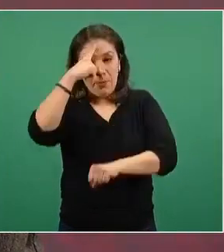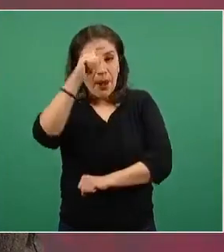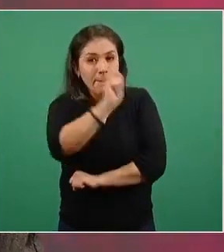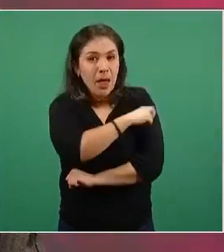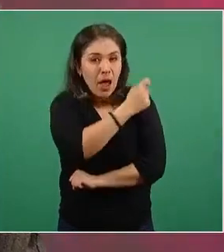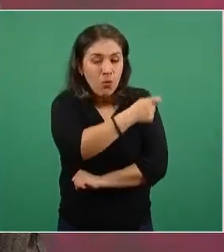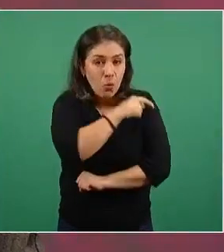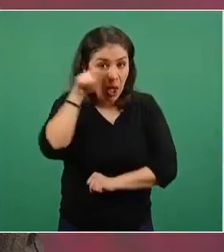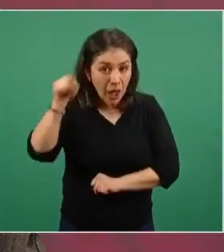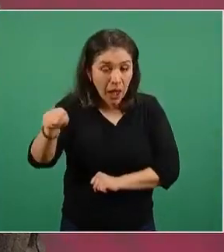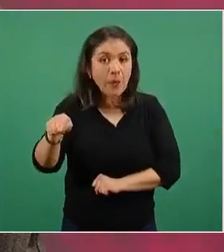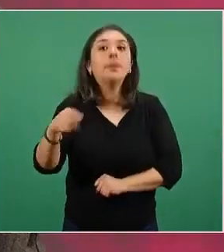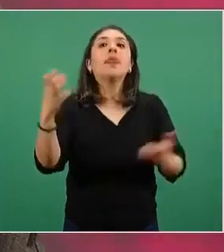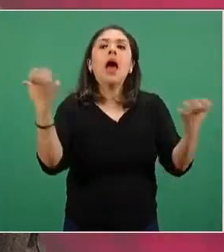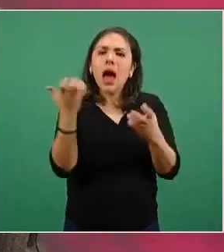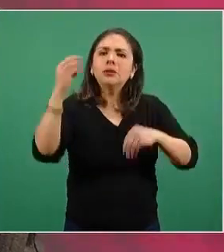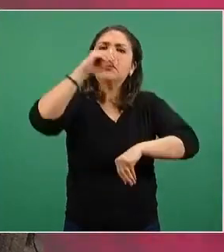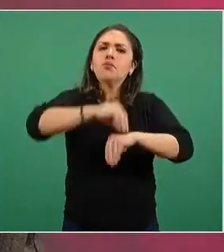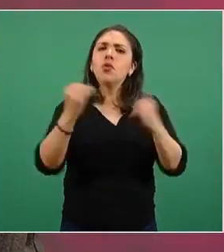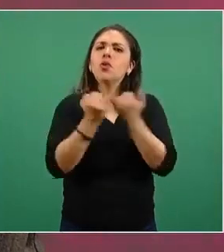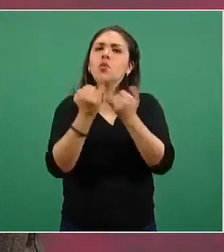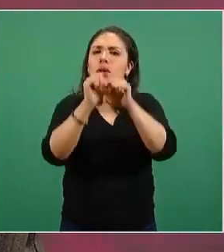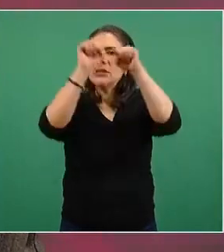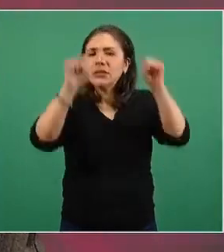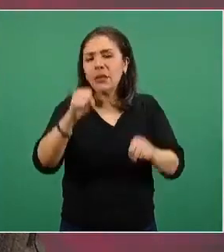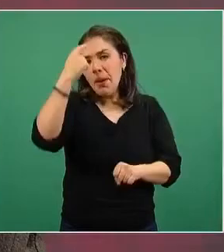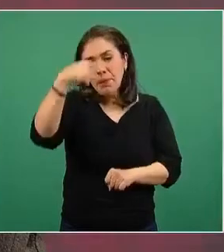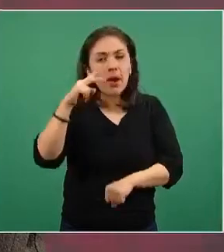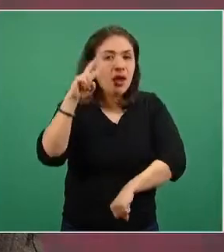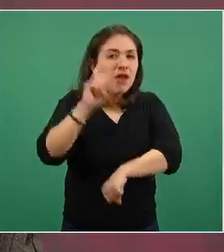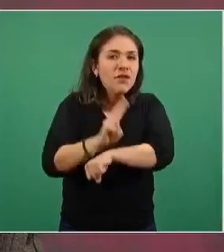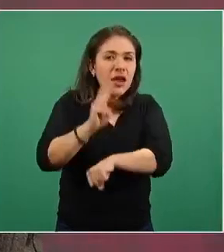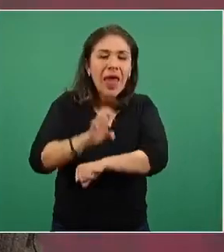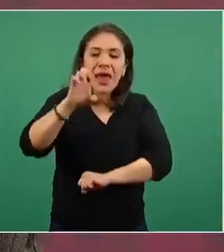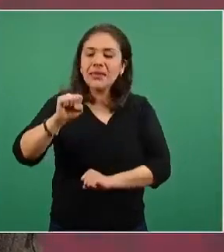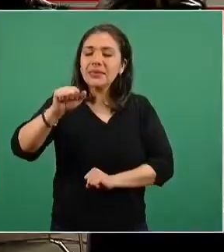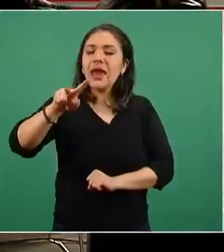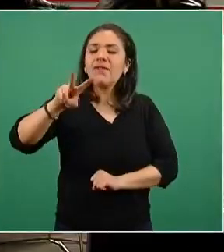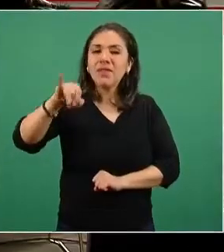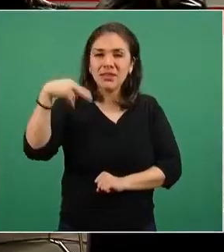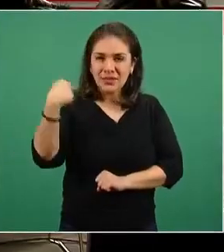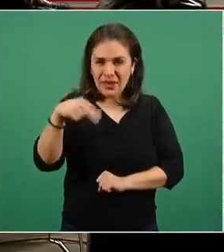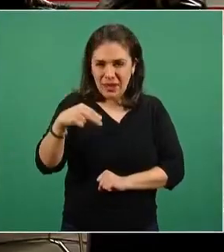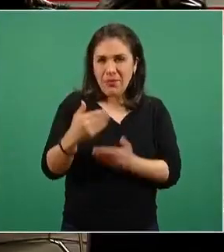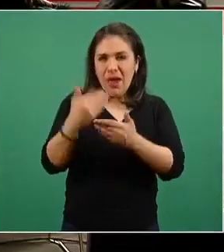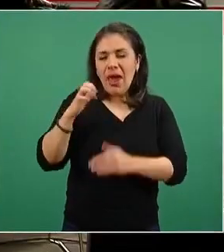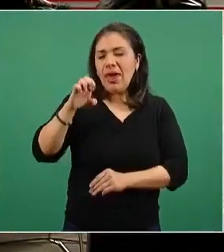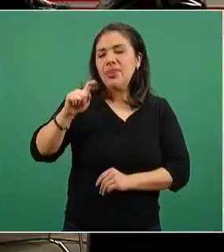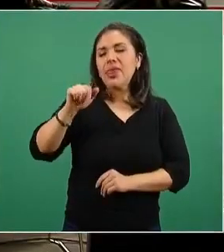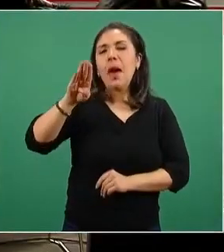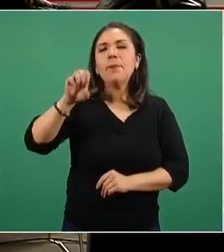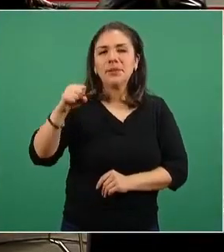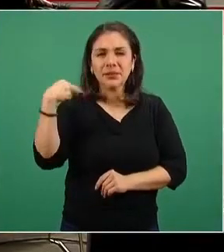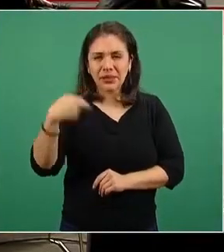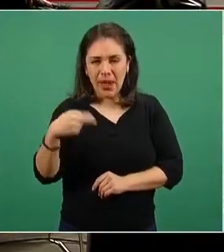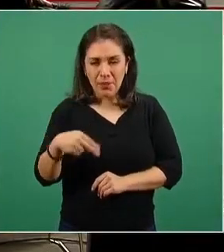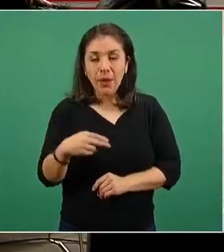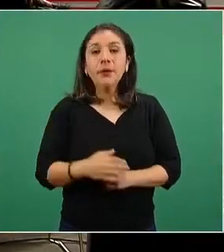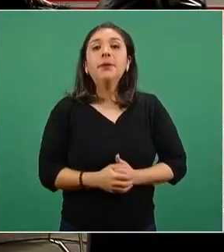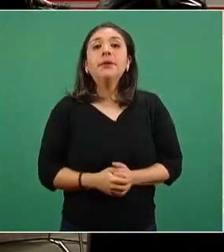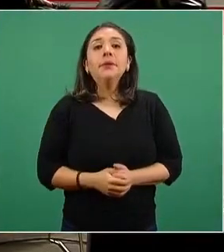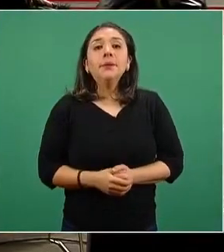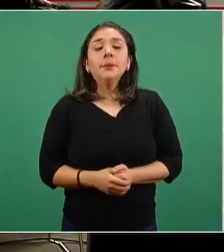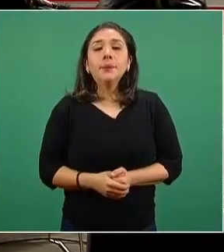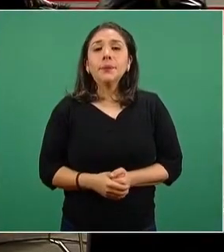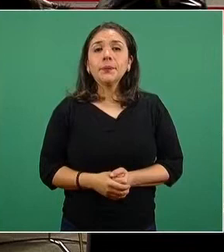Vacunación, y él creó también el sistema de vigilancia de ESAVIS, en ese momento se llamaban ETAVS.